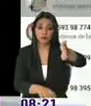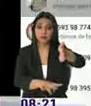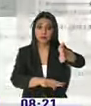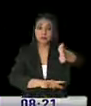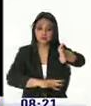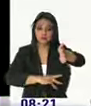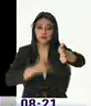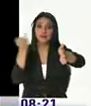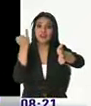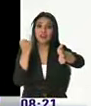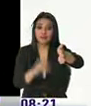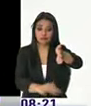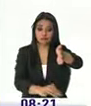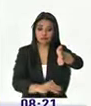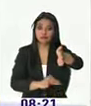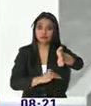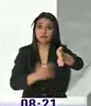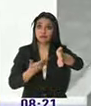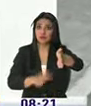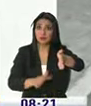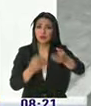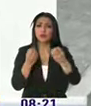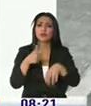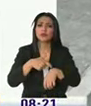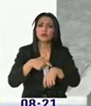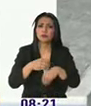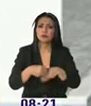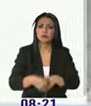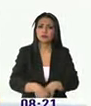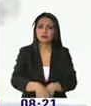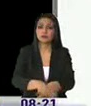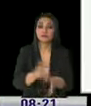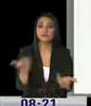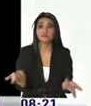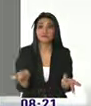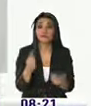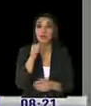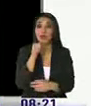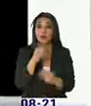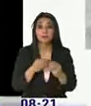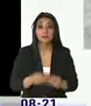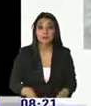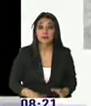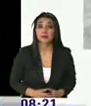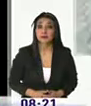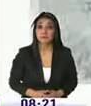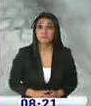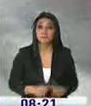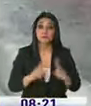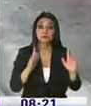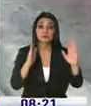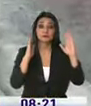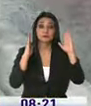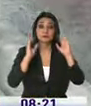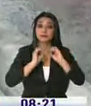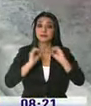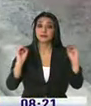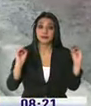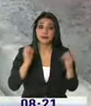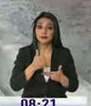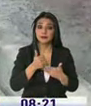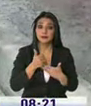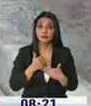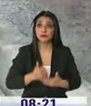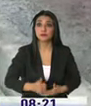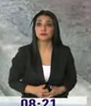estará esta fuga de agua que ha comenzado a afectar también a esta parte? Y los vecinos dicen que no les paran absolutamente,